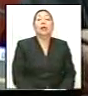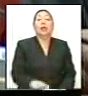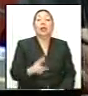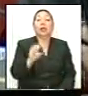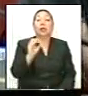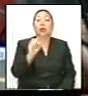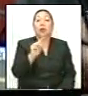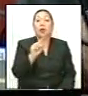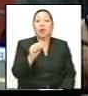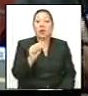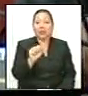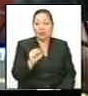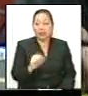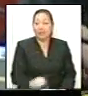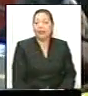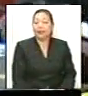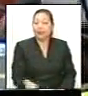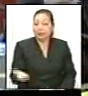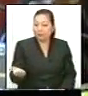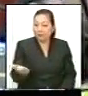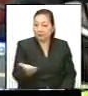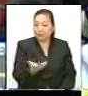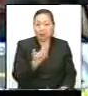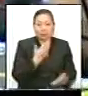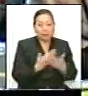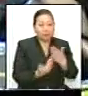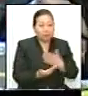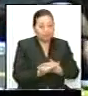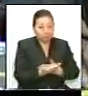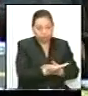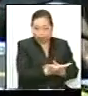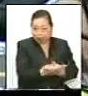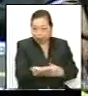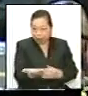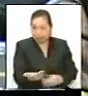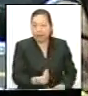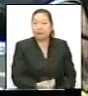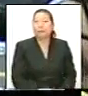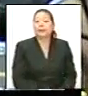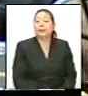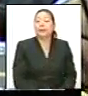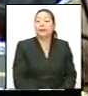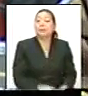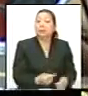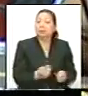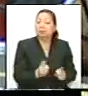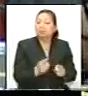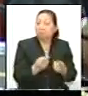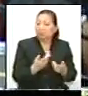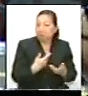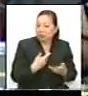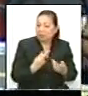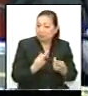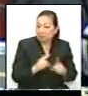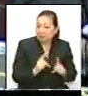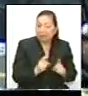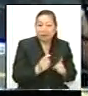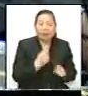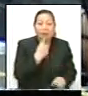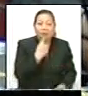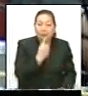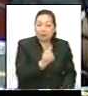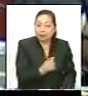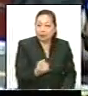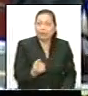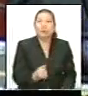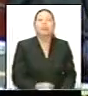Rosas. Señores congresistas, muy buenos días. Por intermedio de la presidencia, permítanme indicar